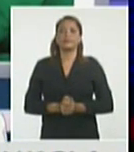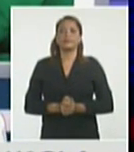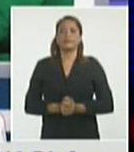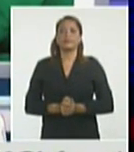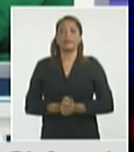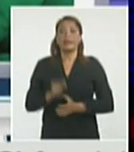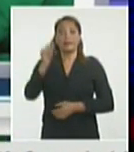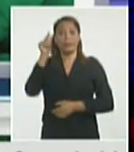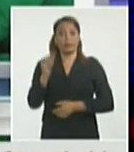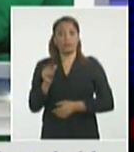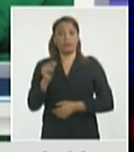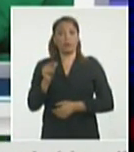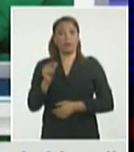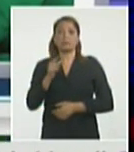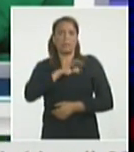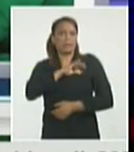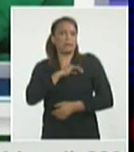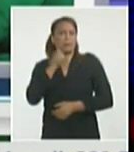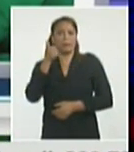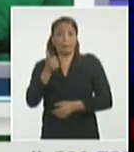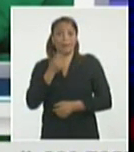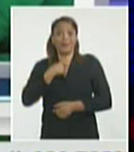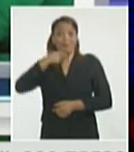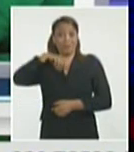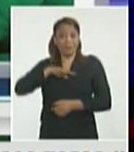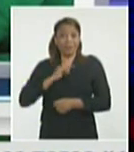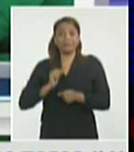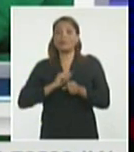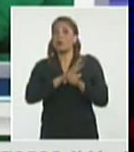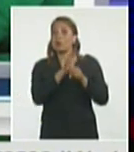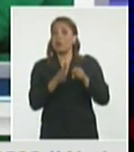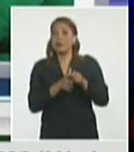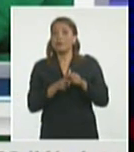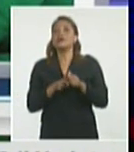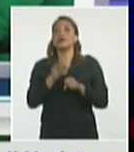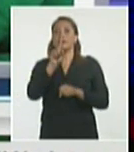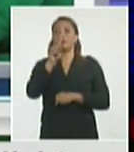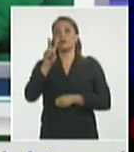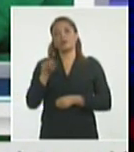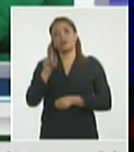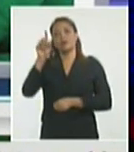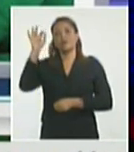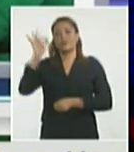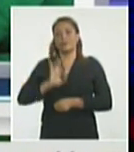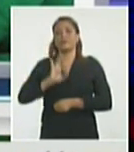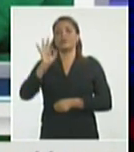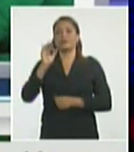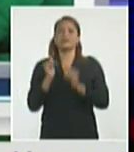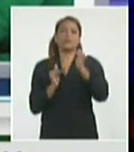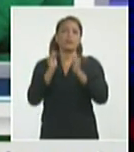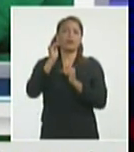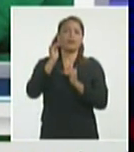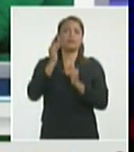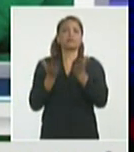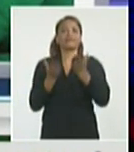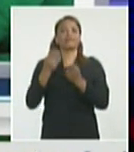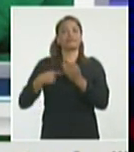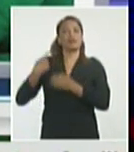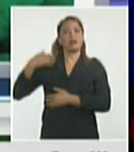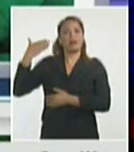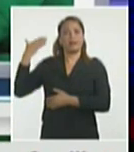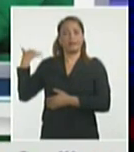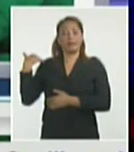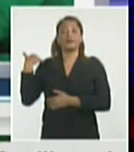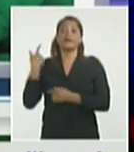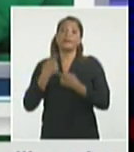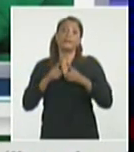Asintomáticos ayer, el 12,1% de los pacientes diagnosticados, poquito superior a los días anteriores, pero de todas